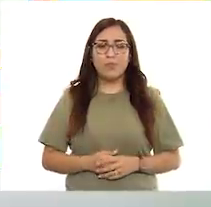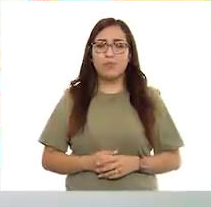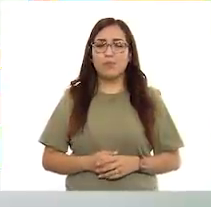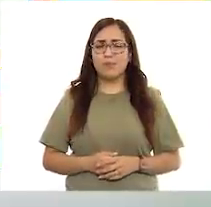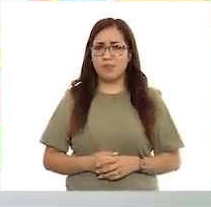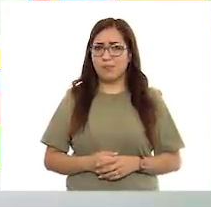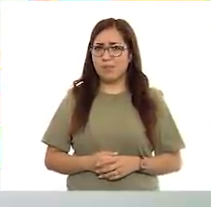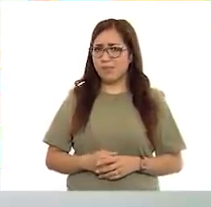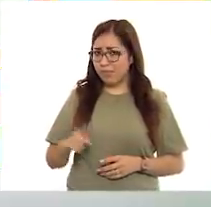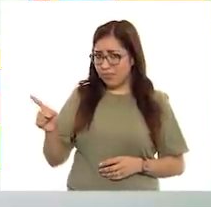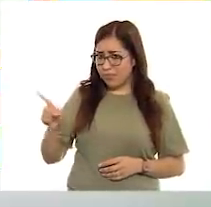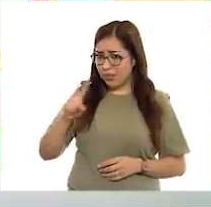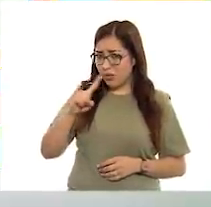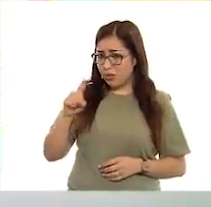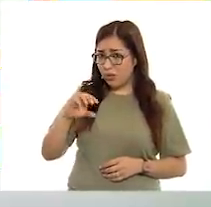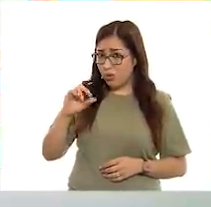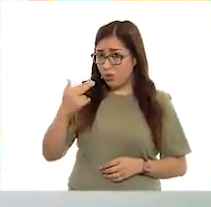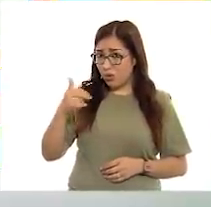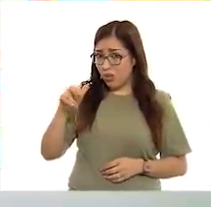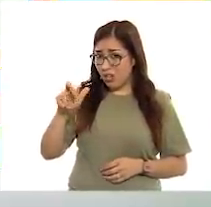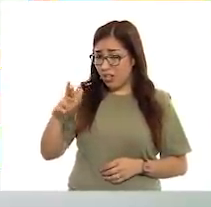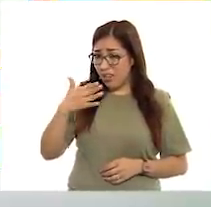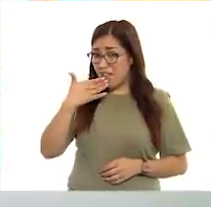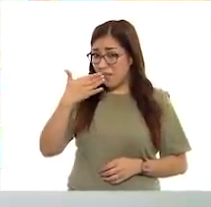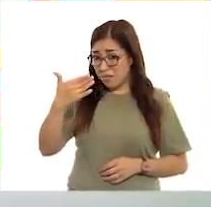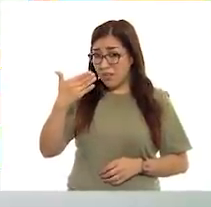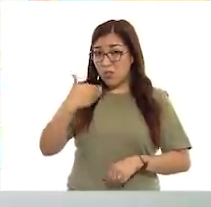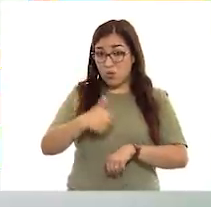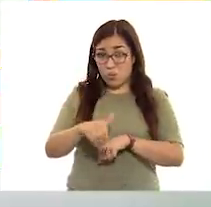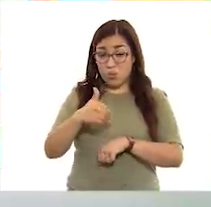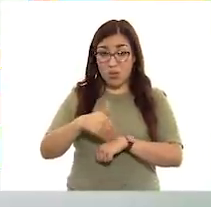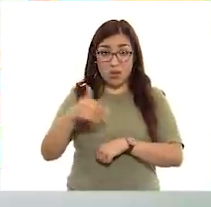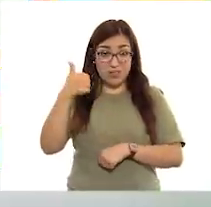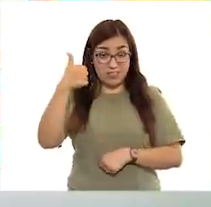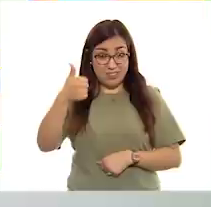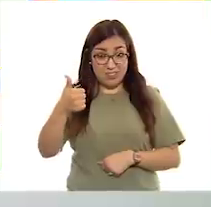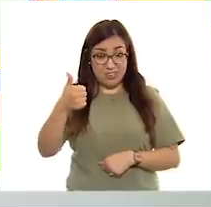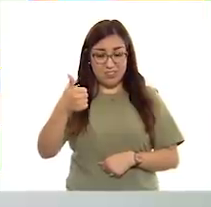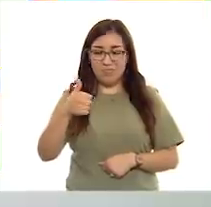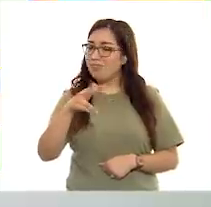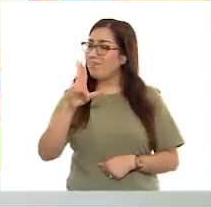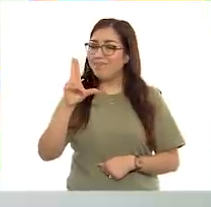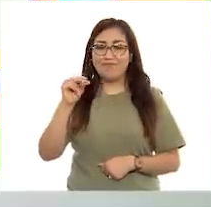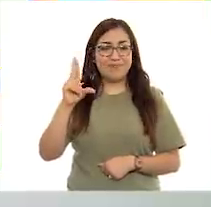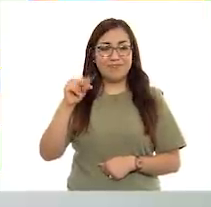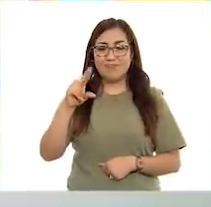¿Soja registró el número 6? ¡No! ¡No!